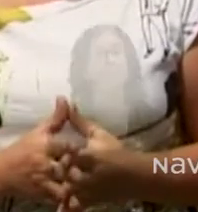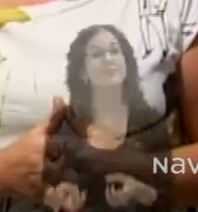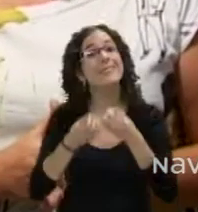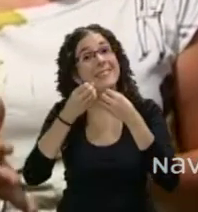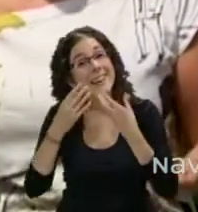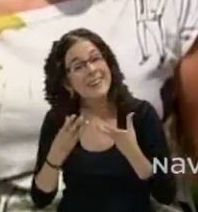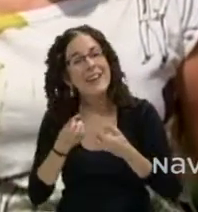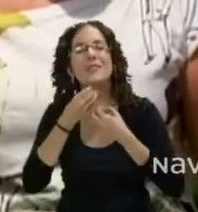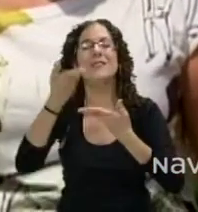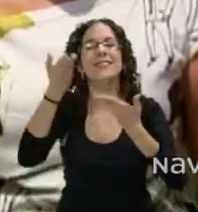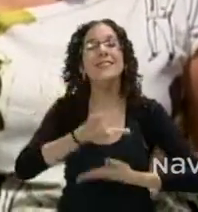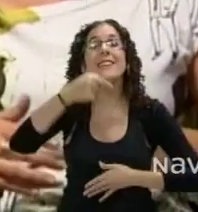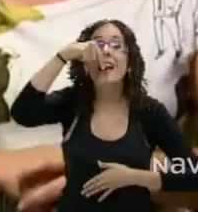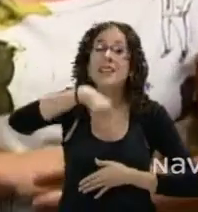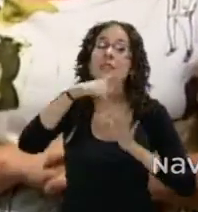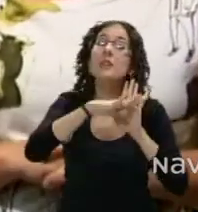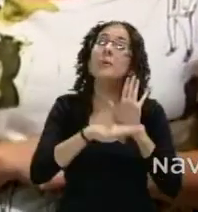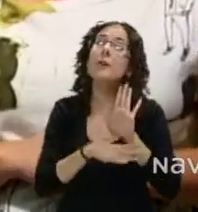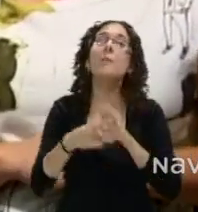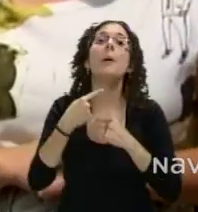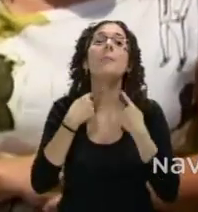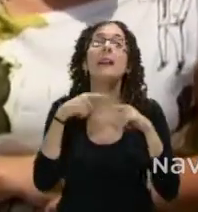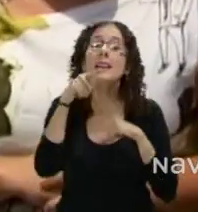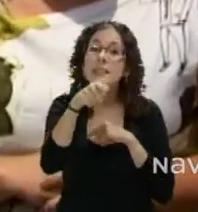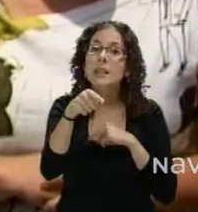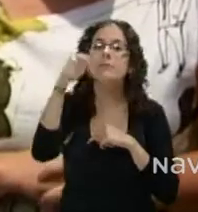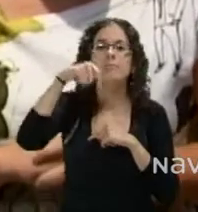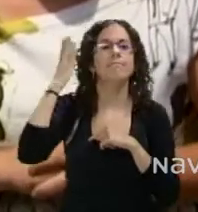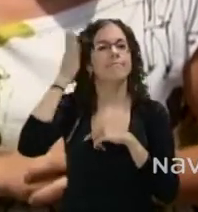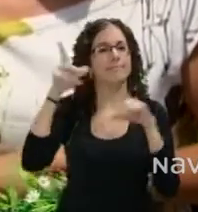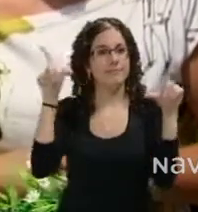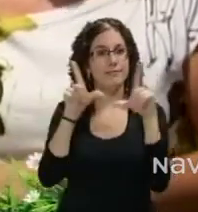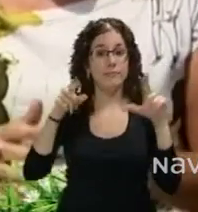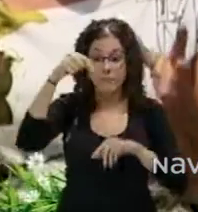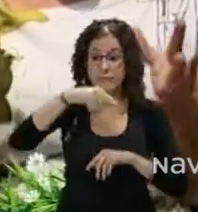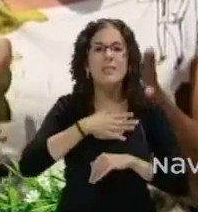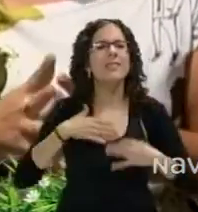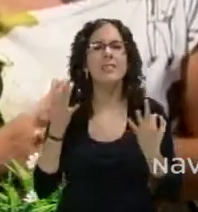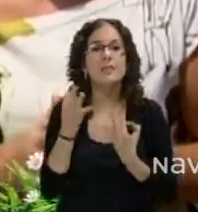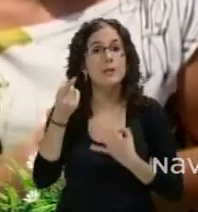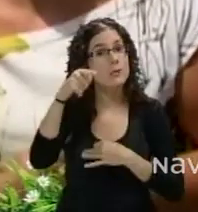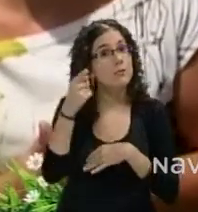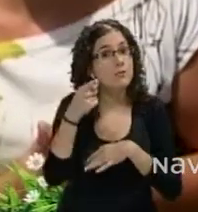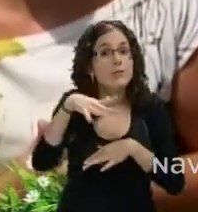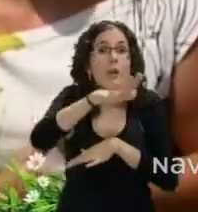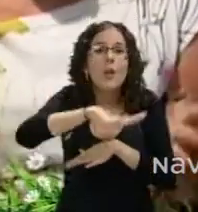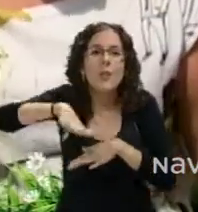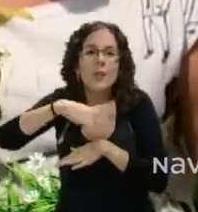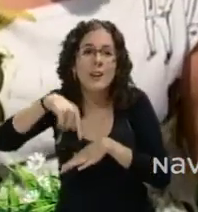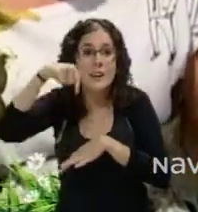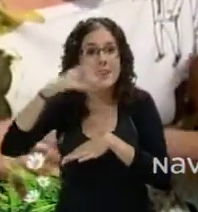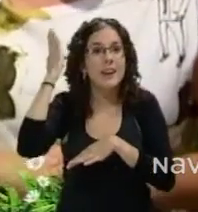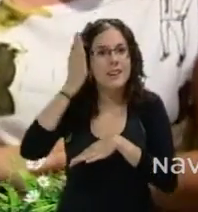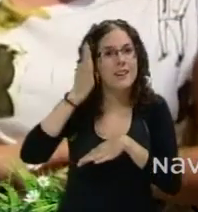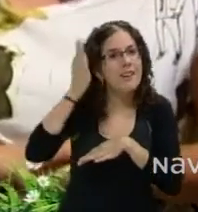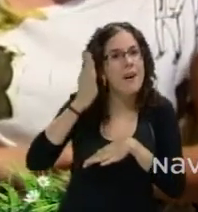¿Qué tal? ¿Cómo estás? Bienvenido. Esto es Piérdete, el programa de Navarra Televisión en el que queremos mostrarte algunos de los rincones que se esconden a